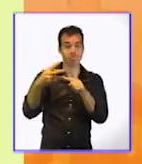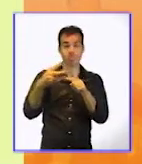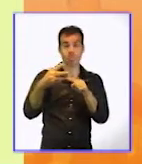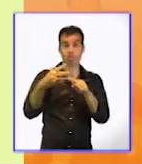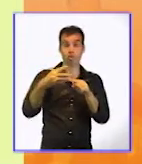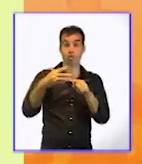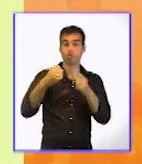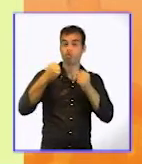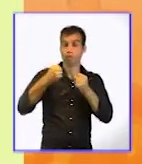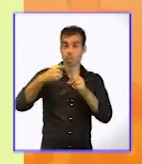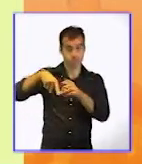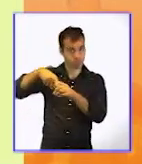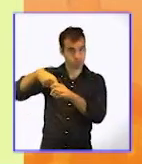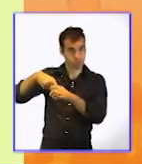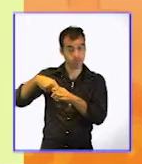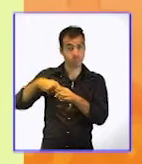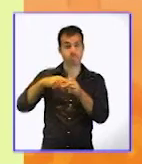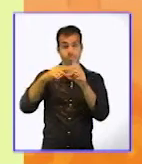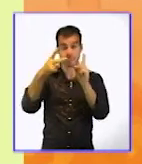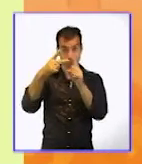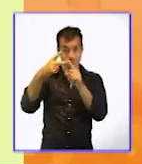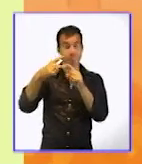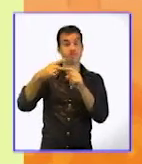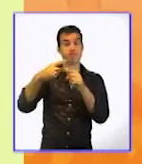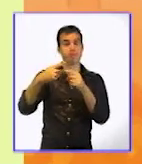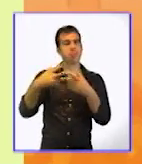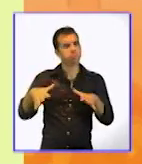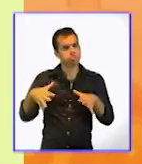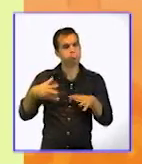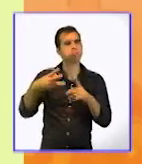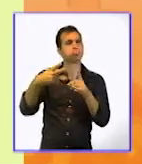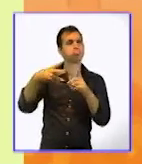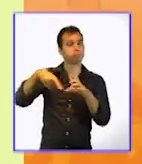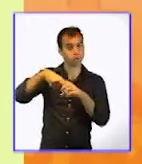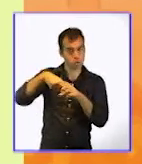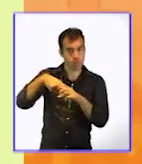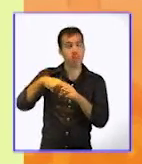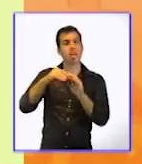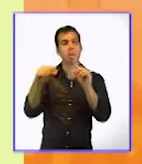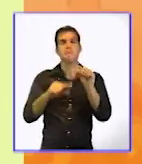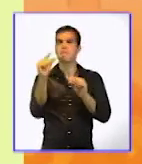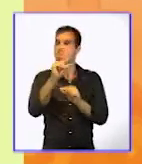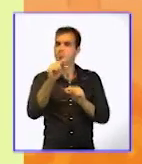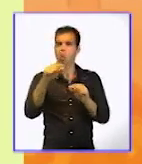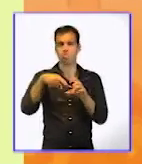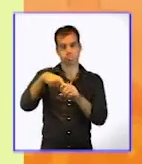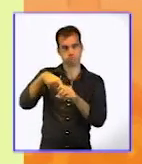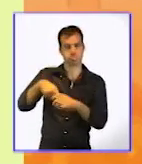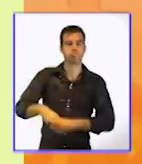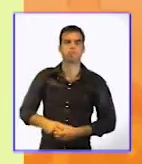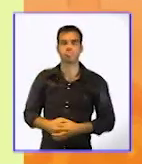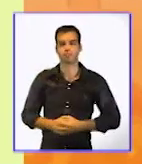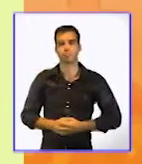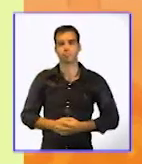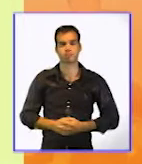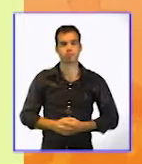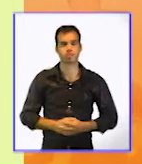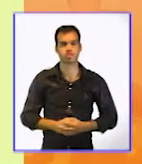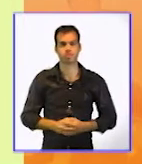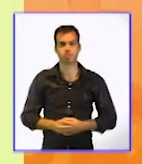decir, los electrolitos fuertes y solubles, los electrolitos débil solubles y los electrolitos poco solubles.